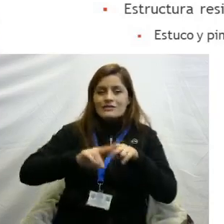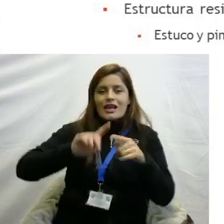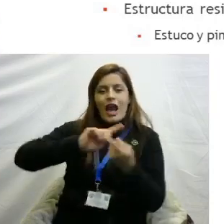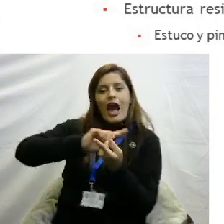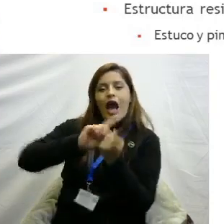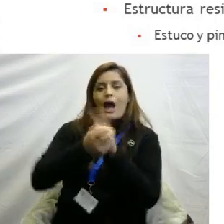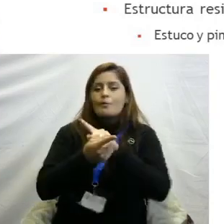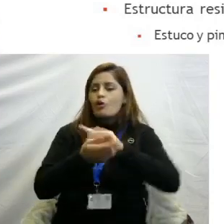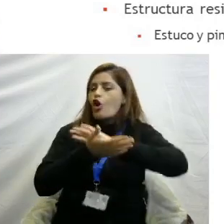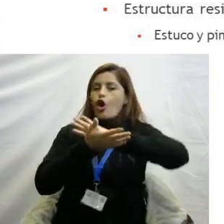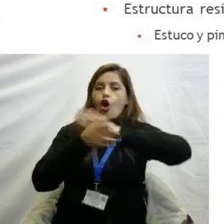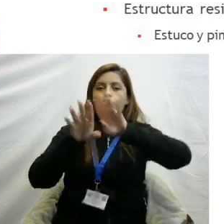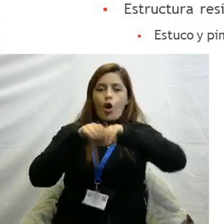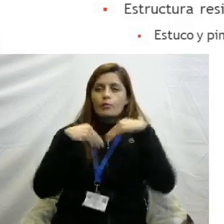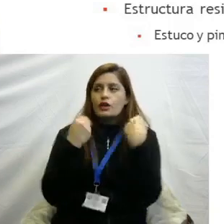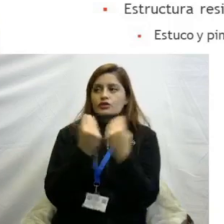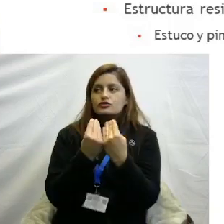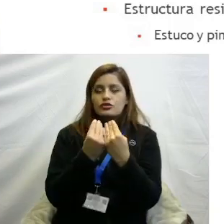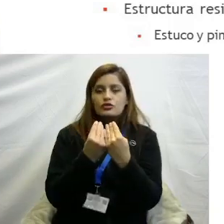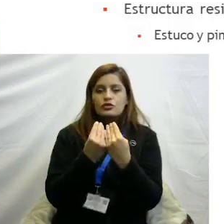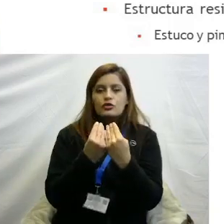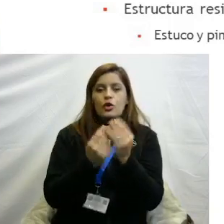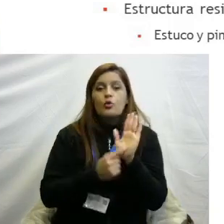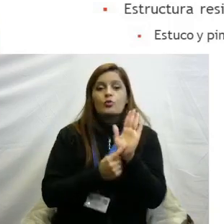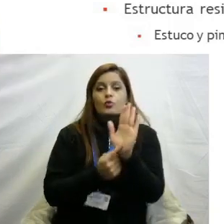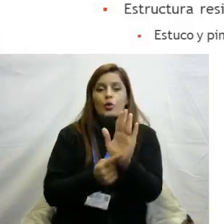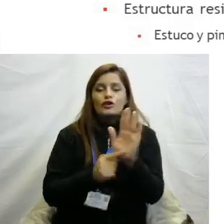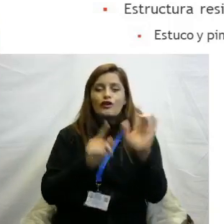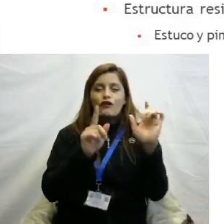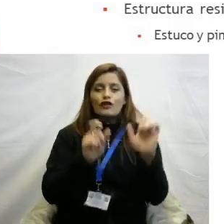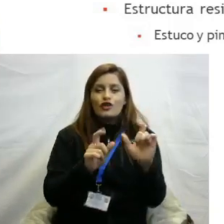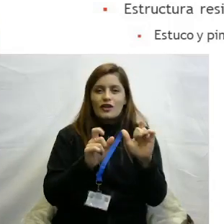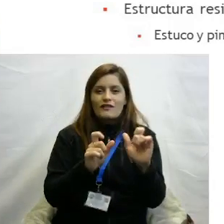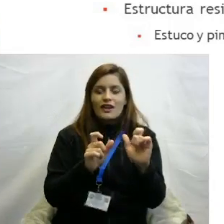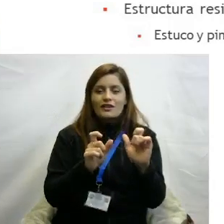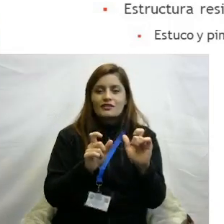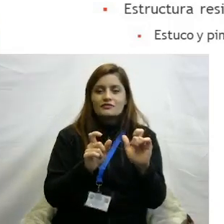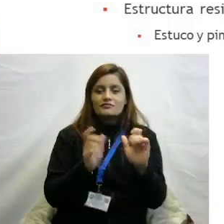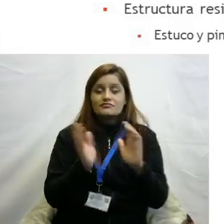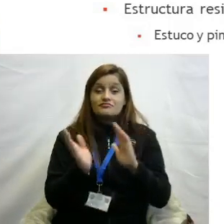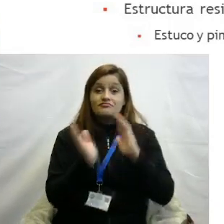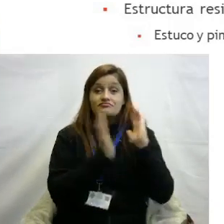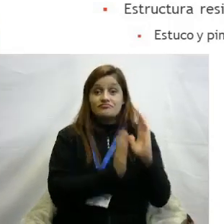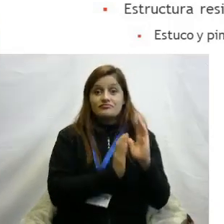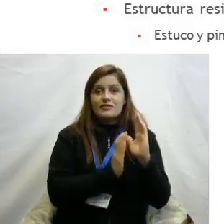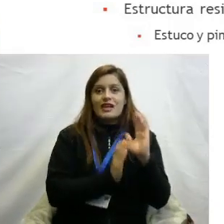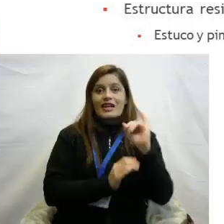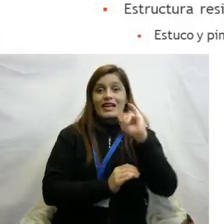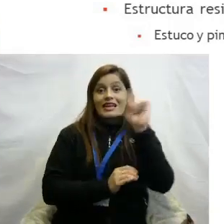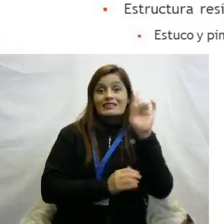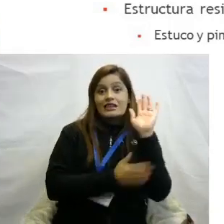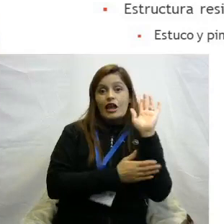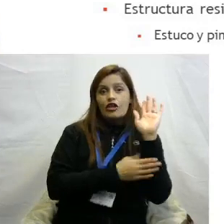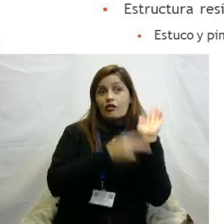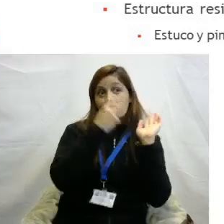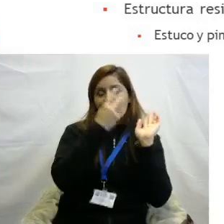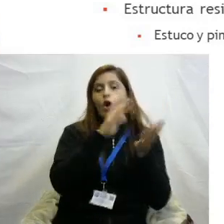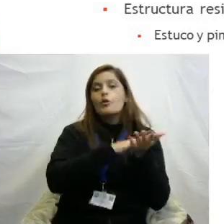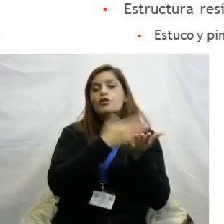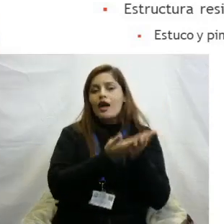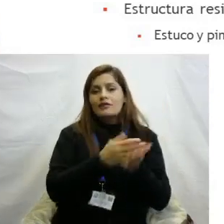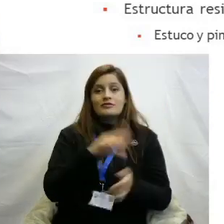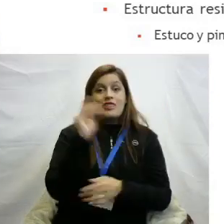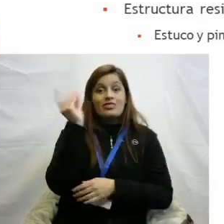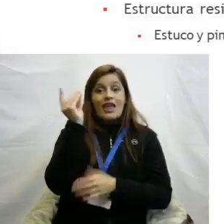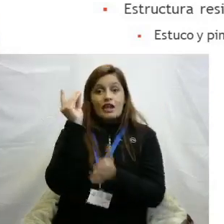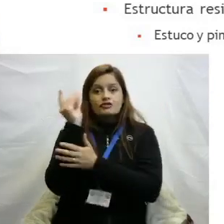la cubierta. De hecho, se muestra en la fotografía del lado izquierdo cómo está y el lado derecho como una proyección de cómo esta